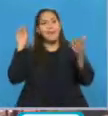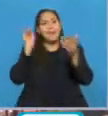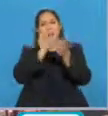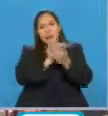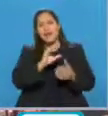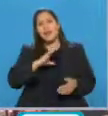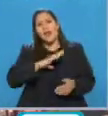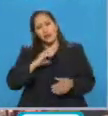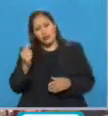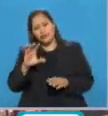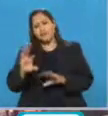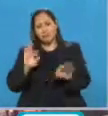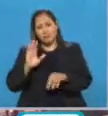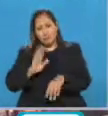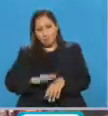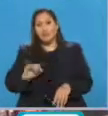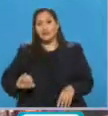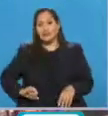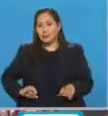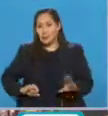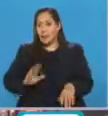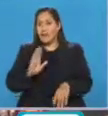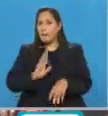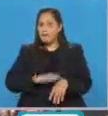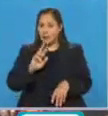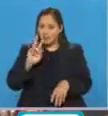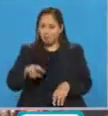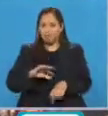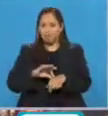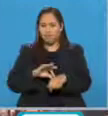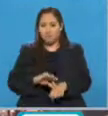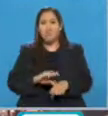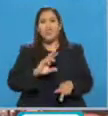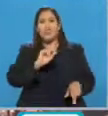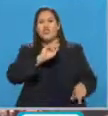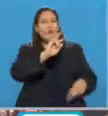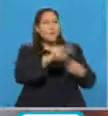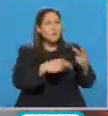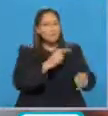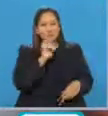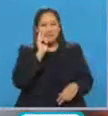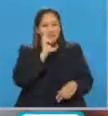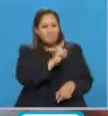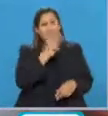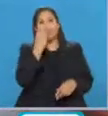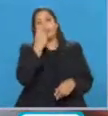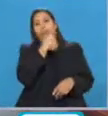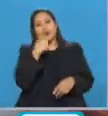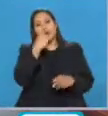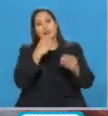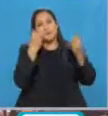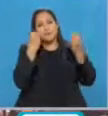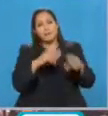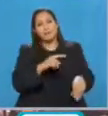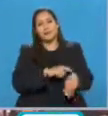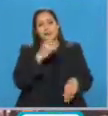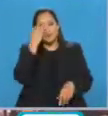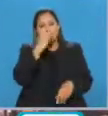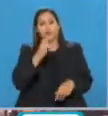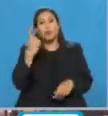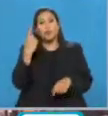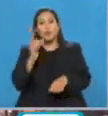Hay opciones mucho más interesantes, Ok. mucho más reales. No vayan, por favor, a Cuéntanos, perder ¿sí o no? 3 horas de su tiempo. Hay una película